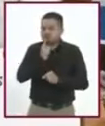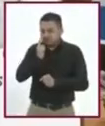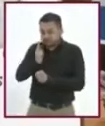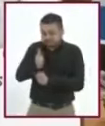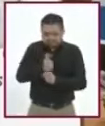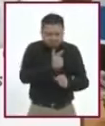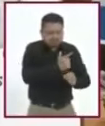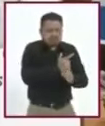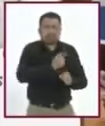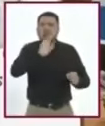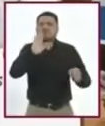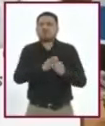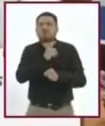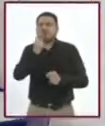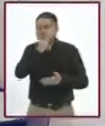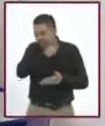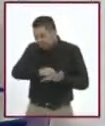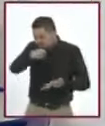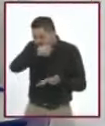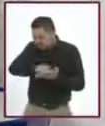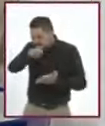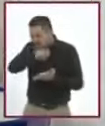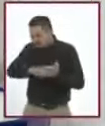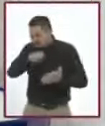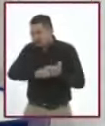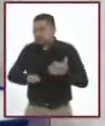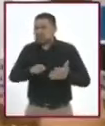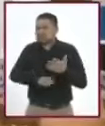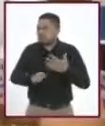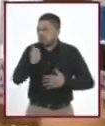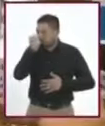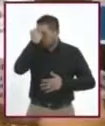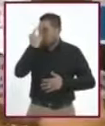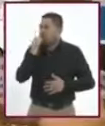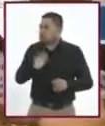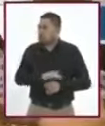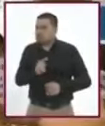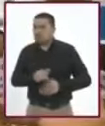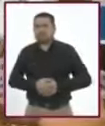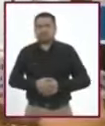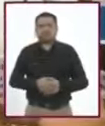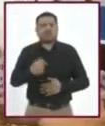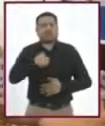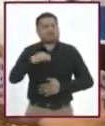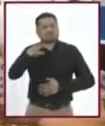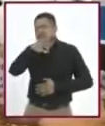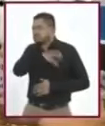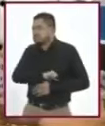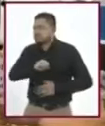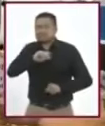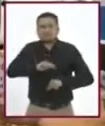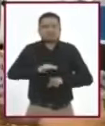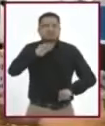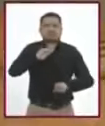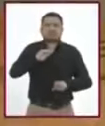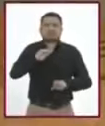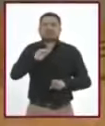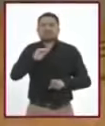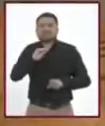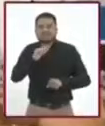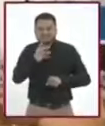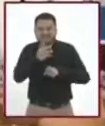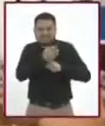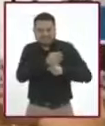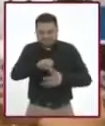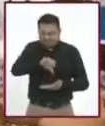descubrió? ¿Por qué lo escribió? ¡Ah! Y las que me encantan son las del aderezo.